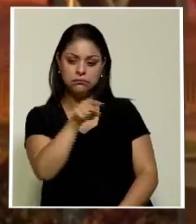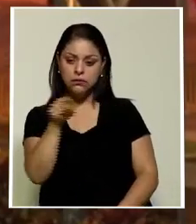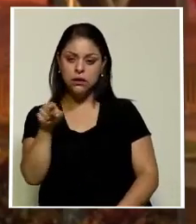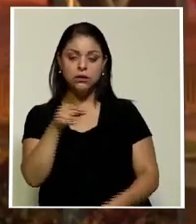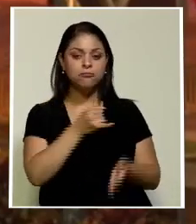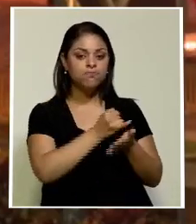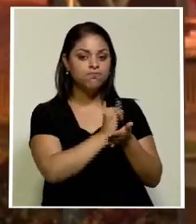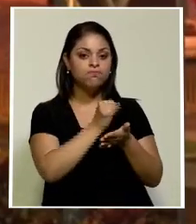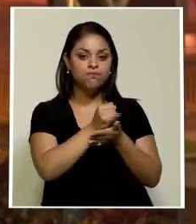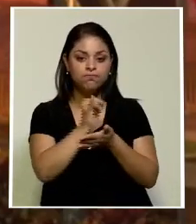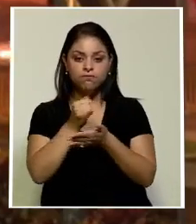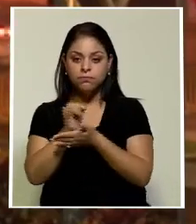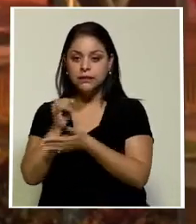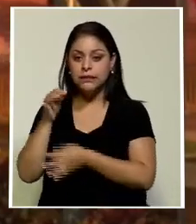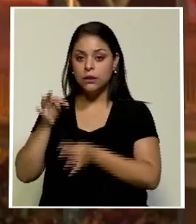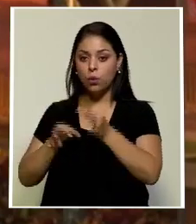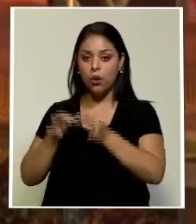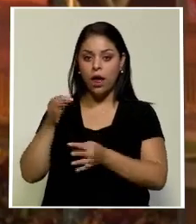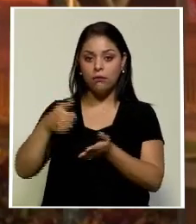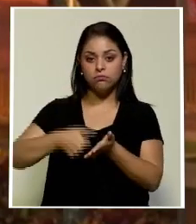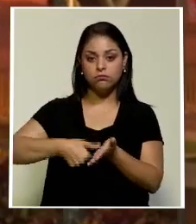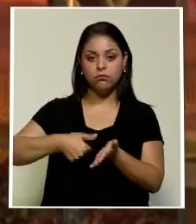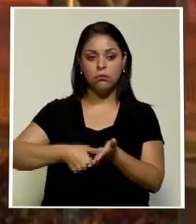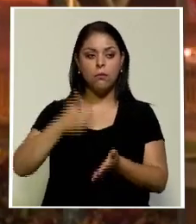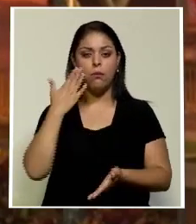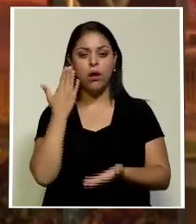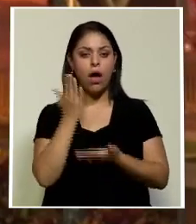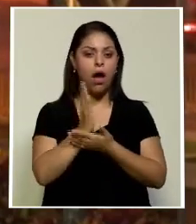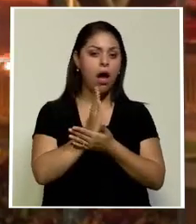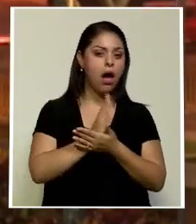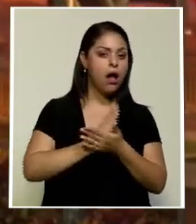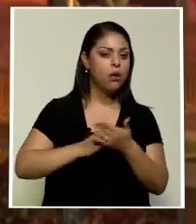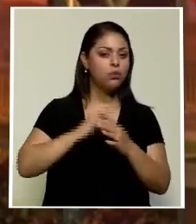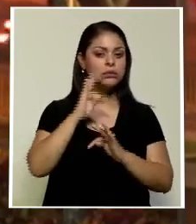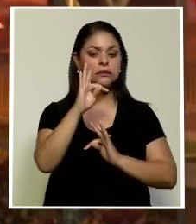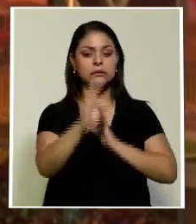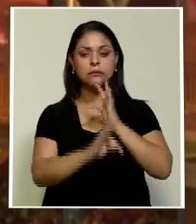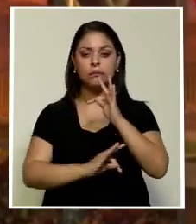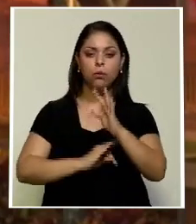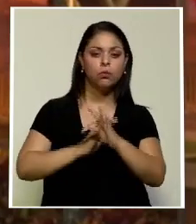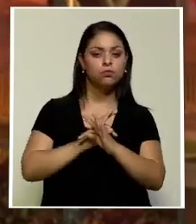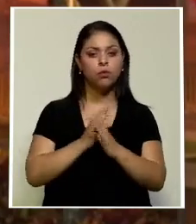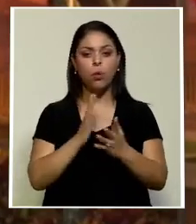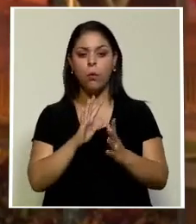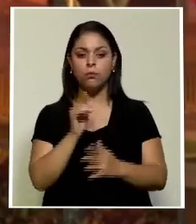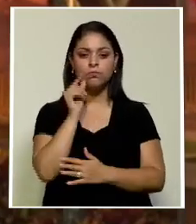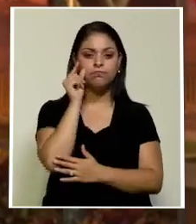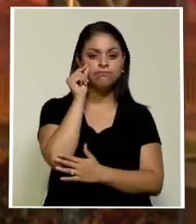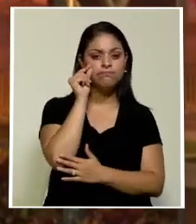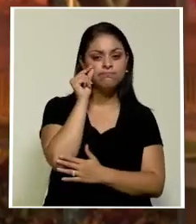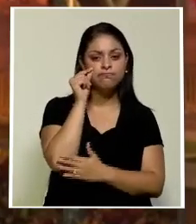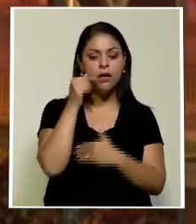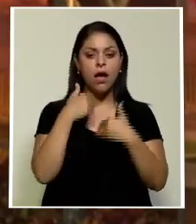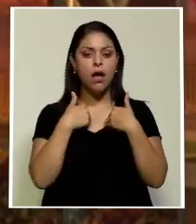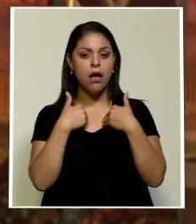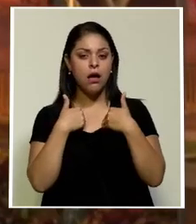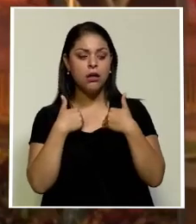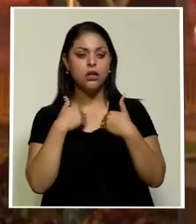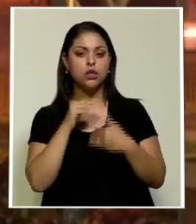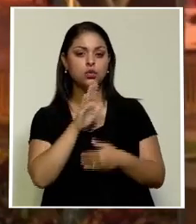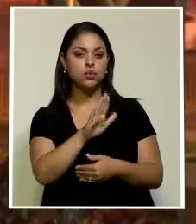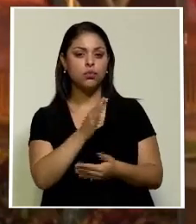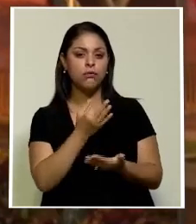investigación por parte del Tribunal Supremo de Elecciones por algún tipo de sospecha que pueda haber en